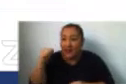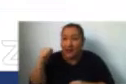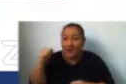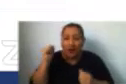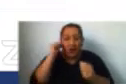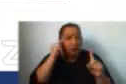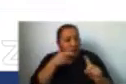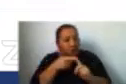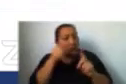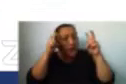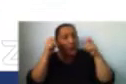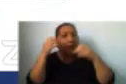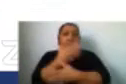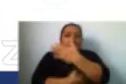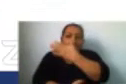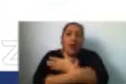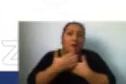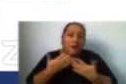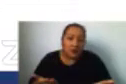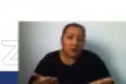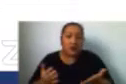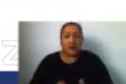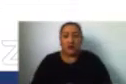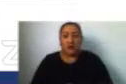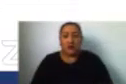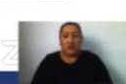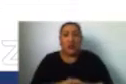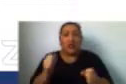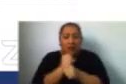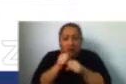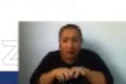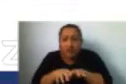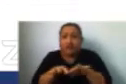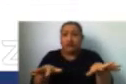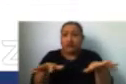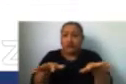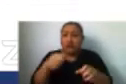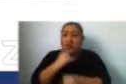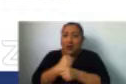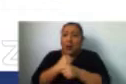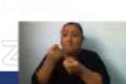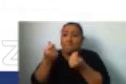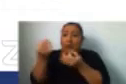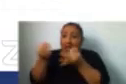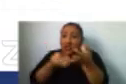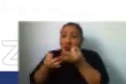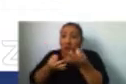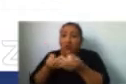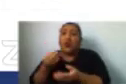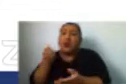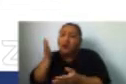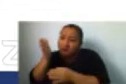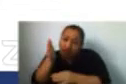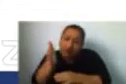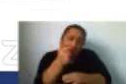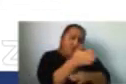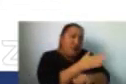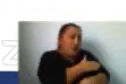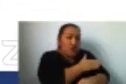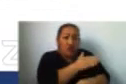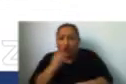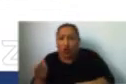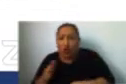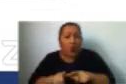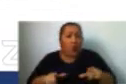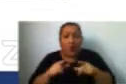de discapacidad, un enfoque de descentralización. El presupuesto tiene que llegar a todos los establecimientos de salud,